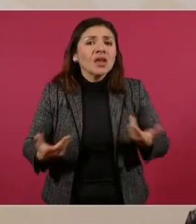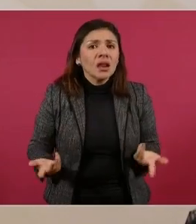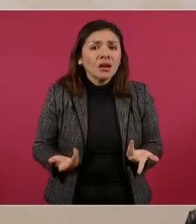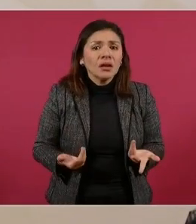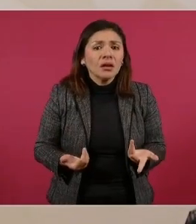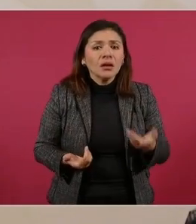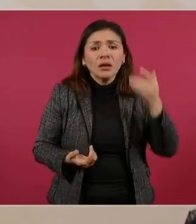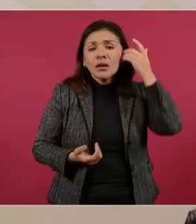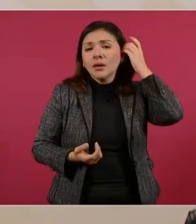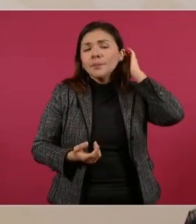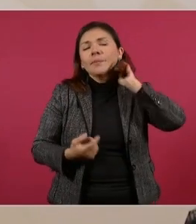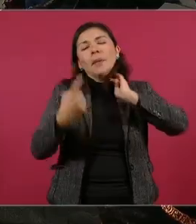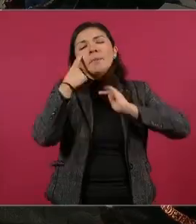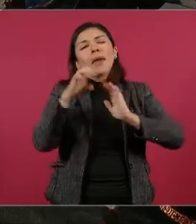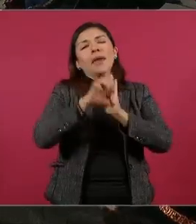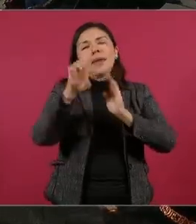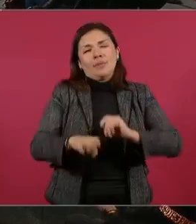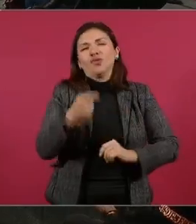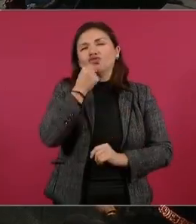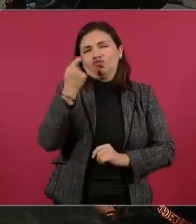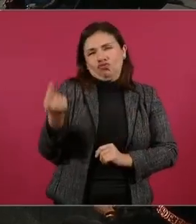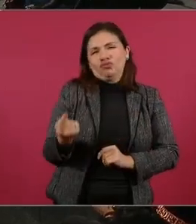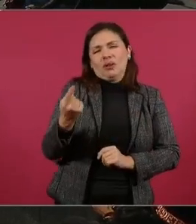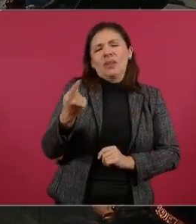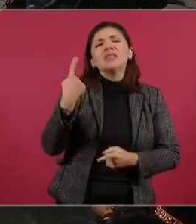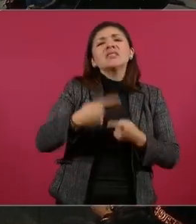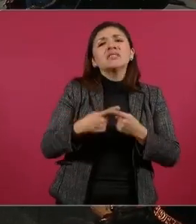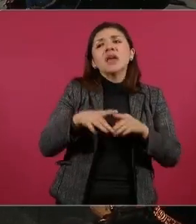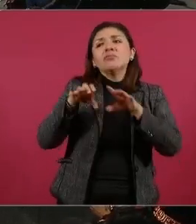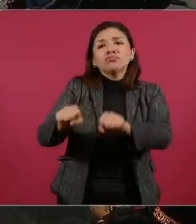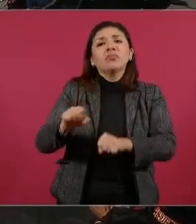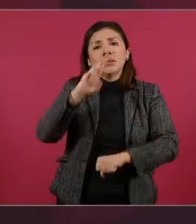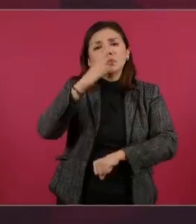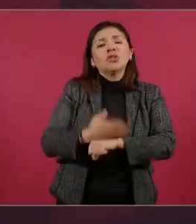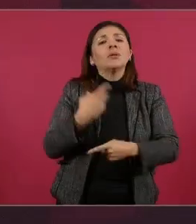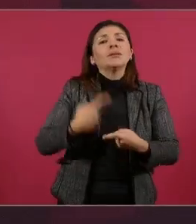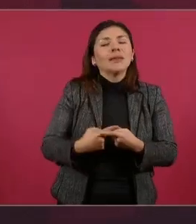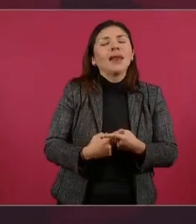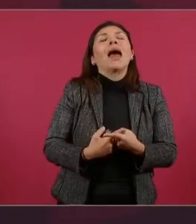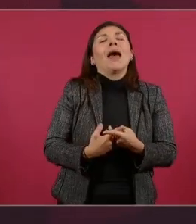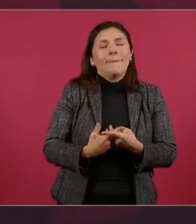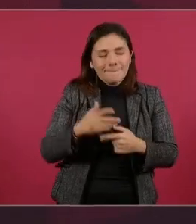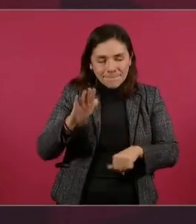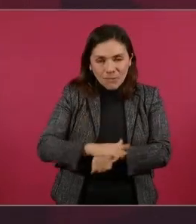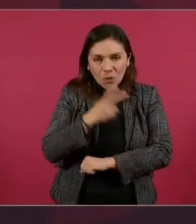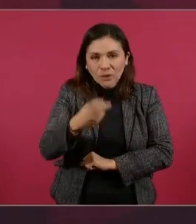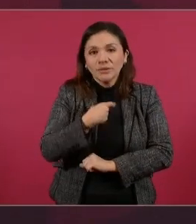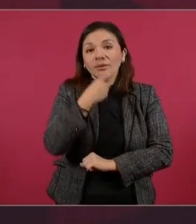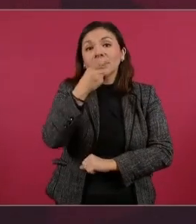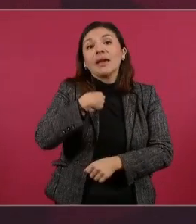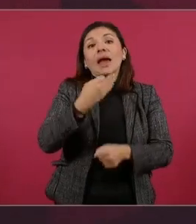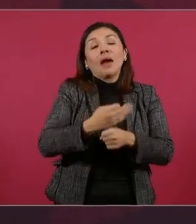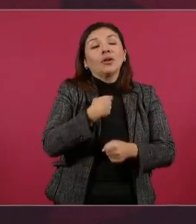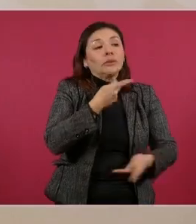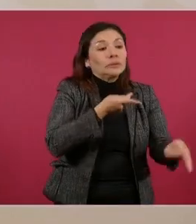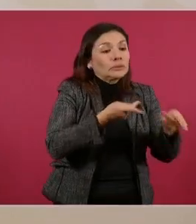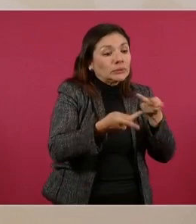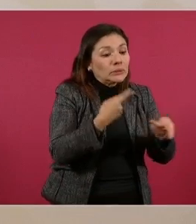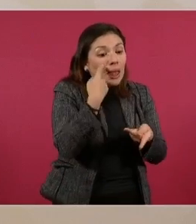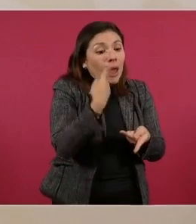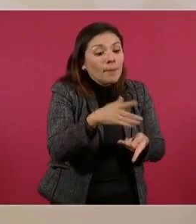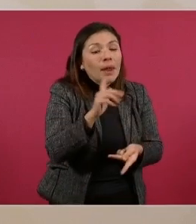detiene por ejemplo en el caso de Pablito A quién Han detenido por eso vamos a ver el caso y vamos a ver cómo va